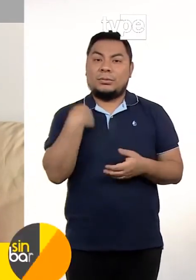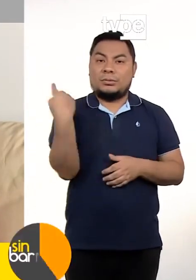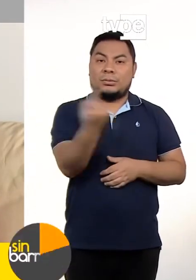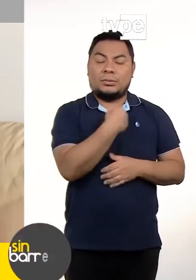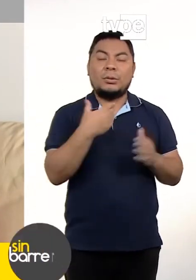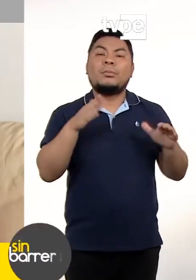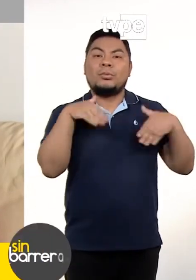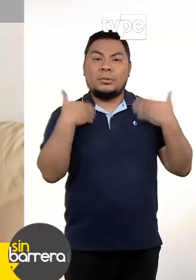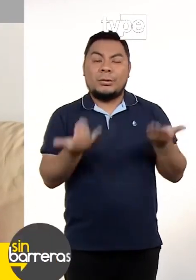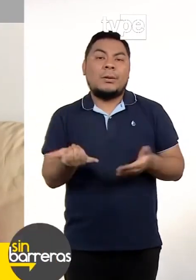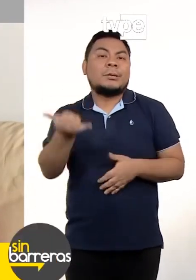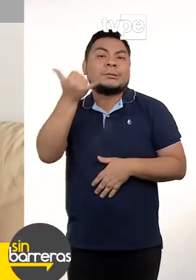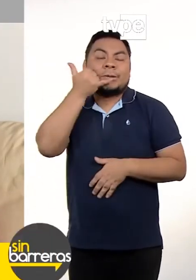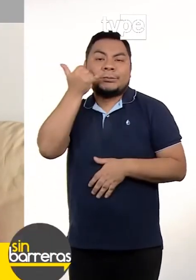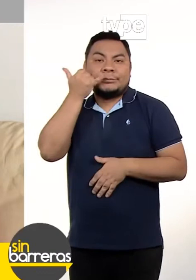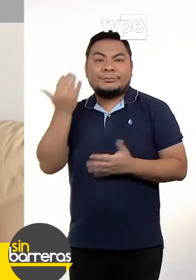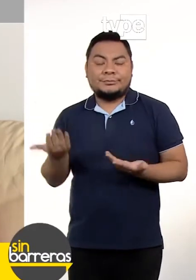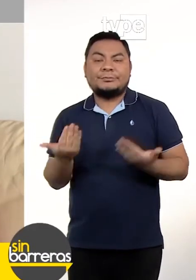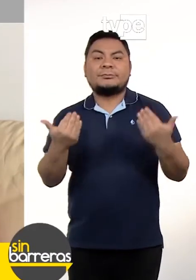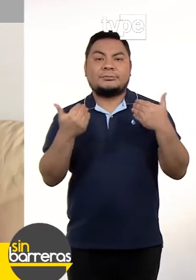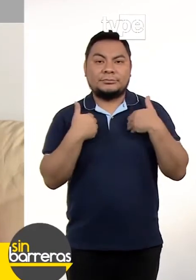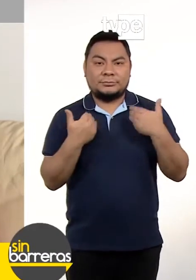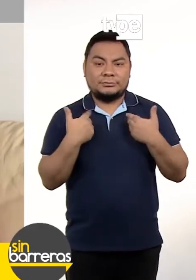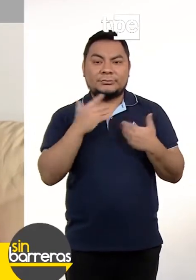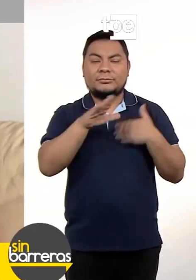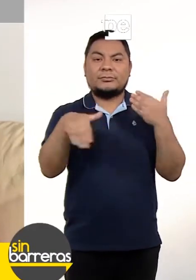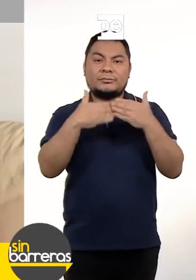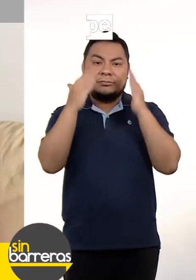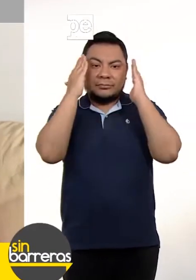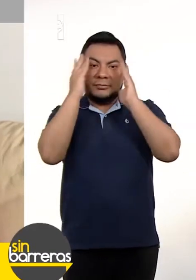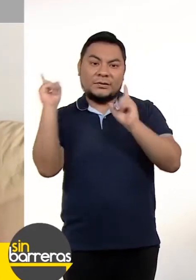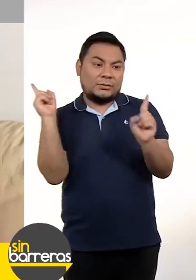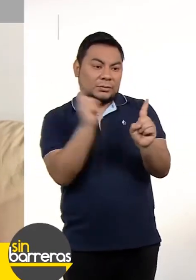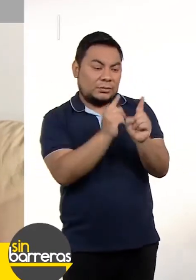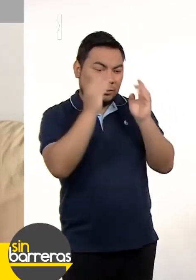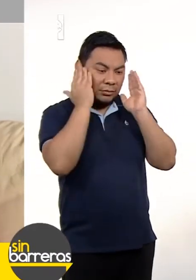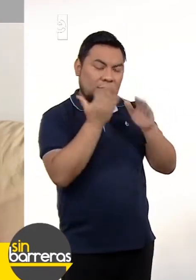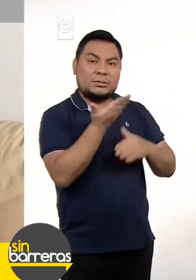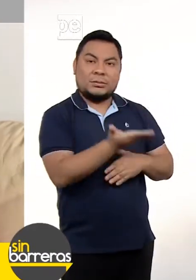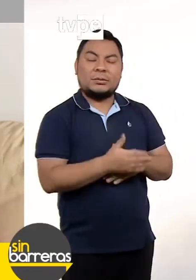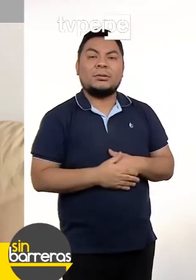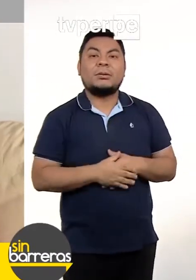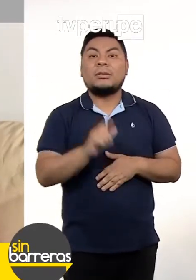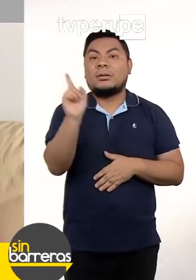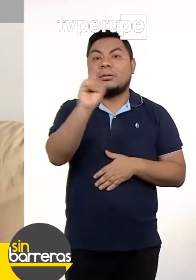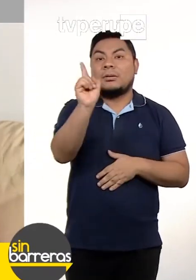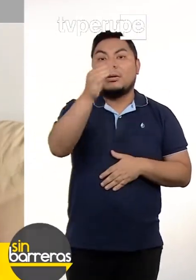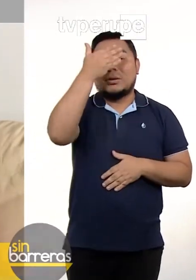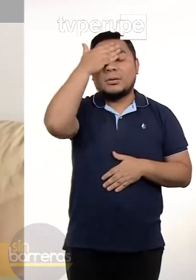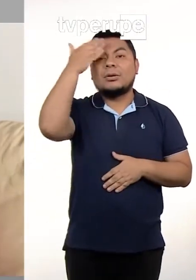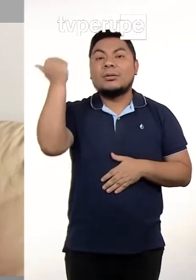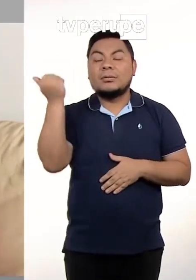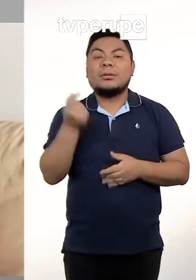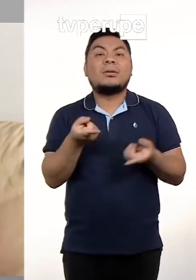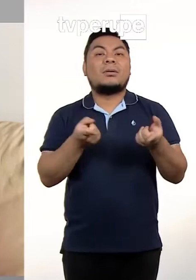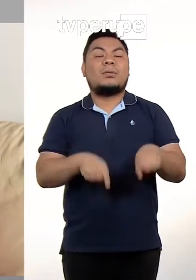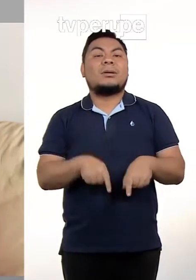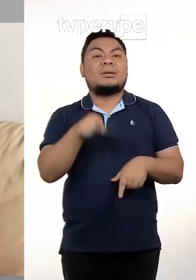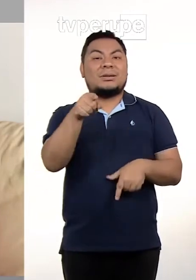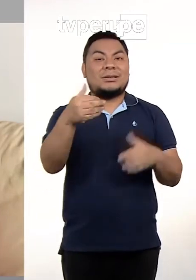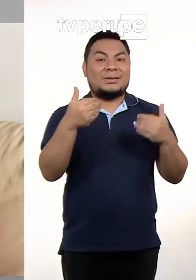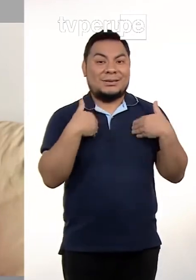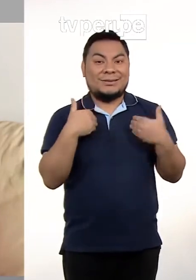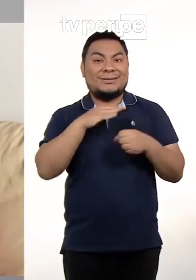cual nosotros podemos llamar y vamos a tener la atención debida. No olvidemos